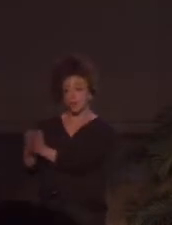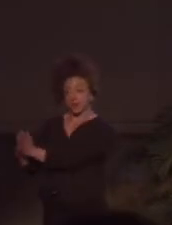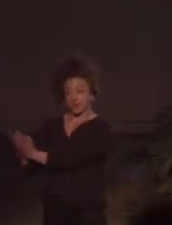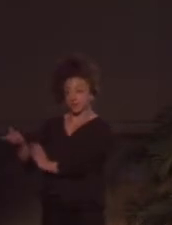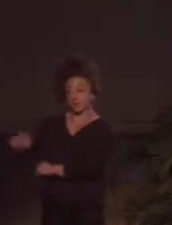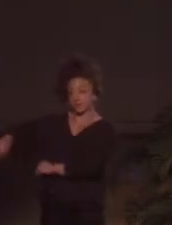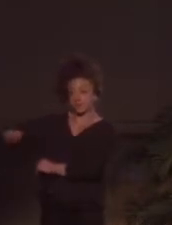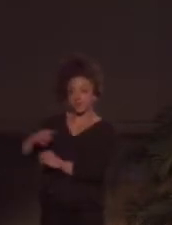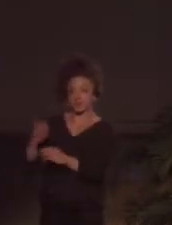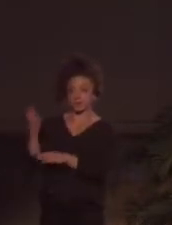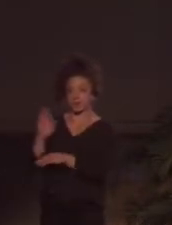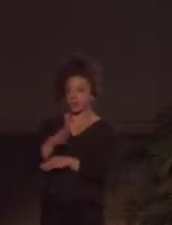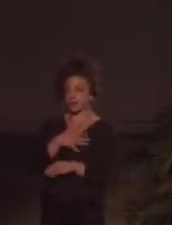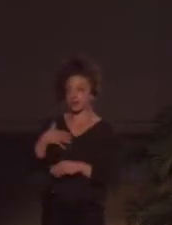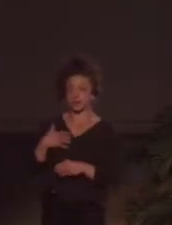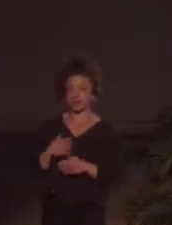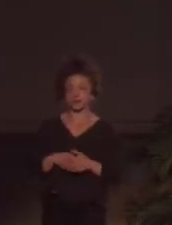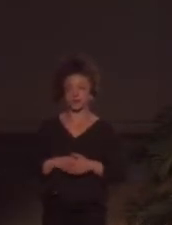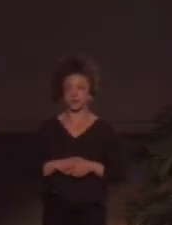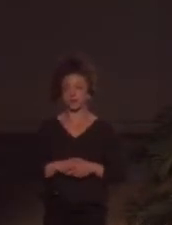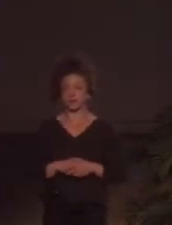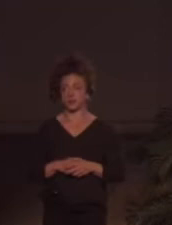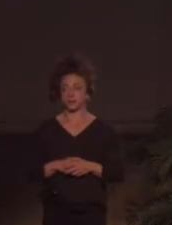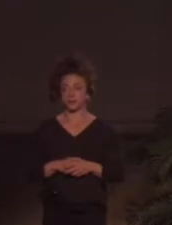hortik hasita daukagu